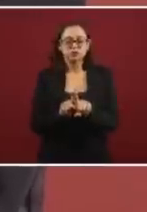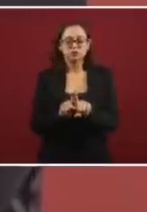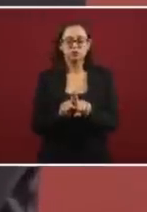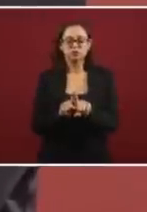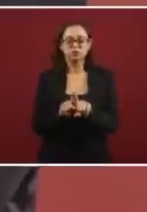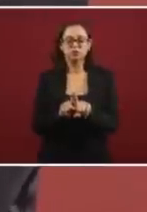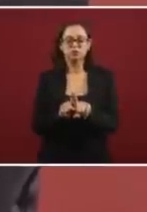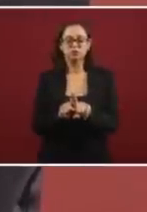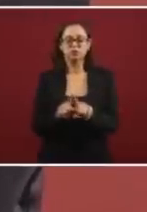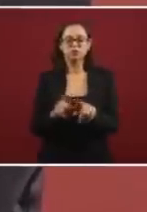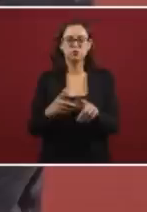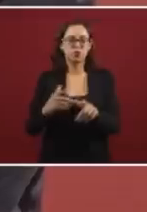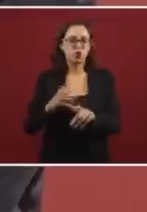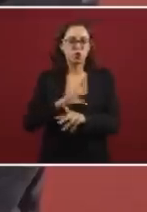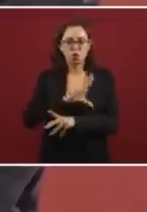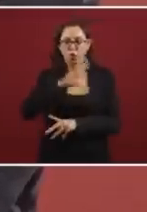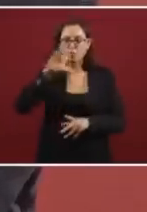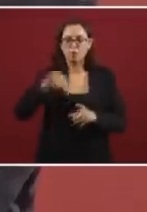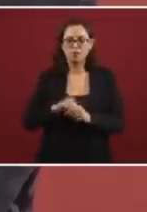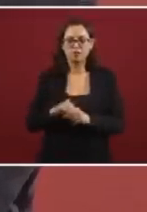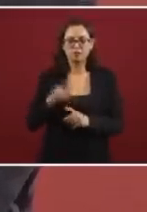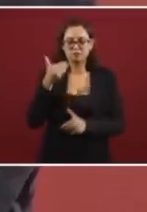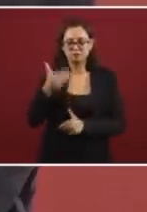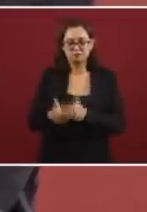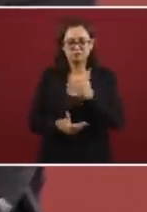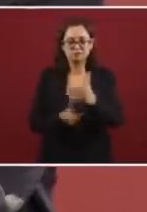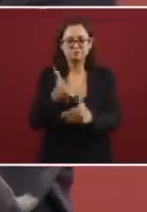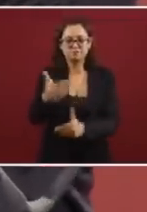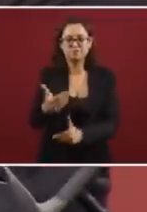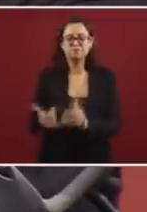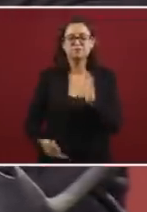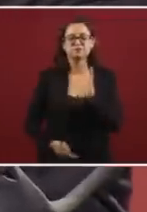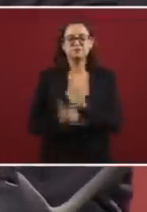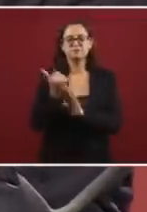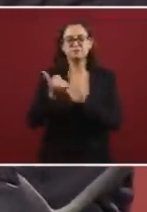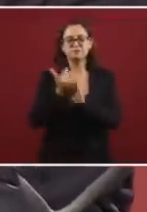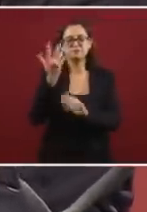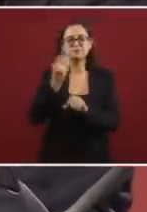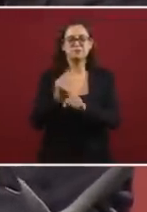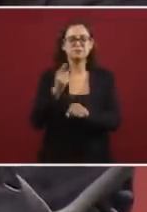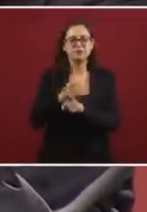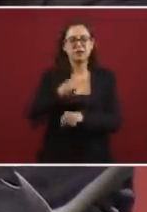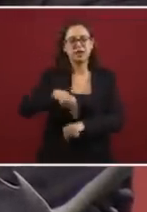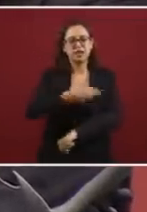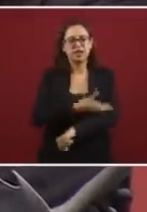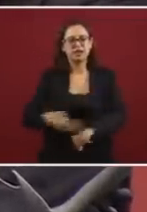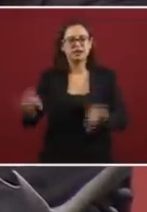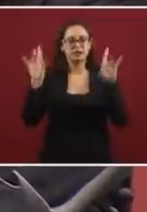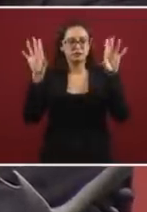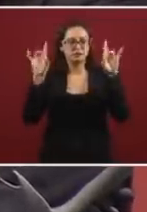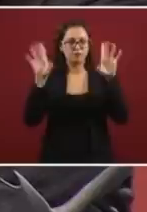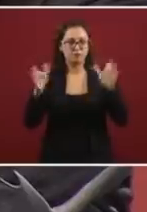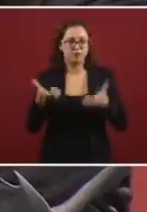en todo el proceso de reconstrucción del paseo de la reforma